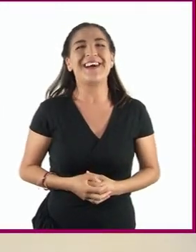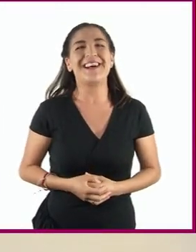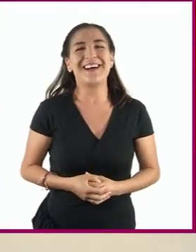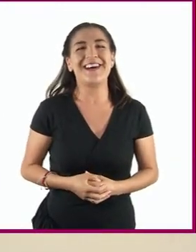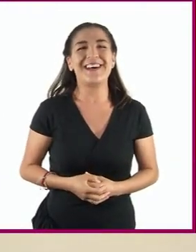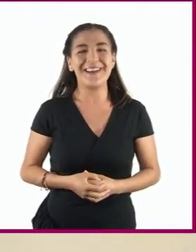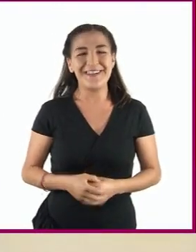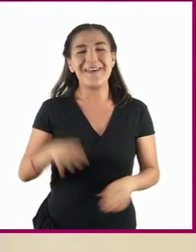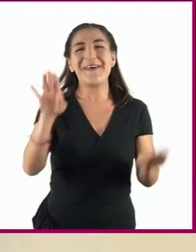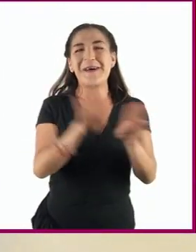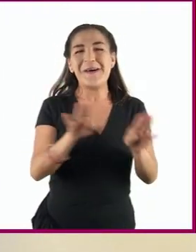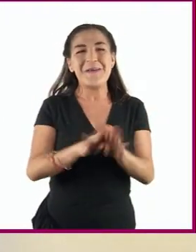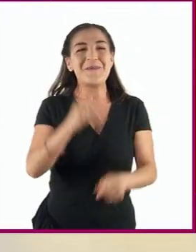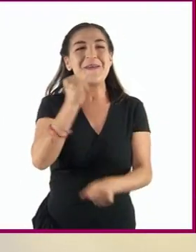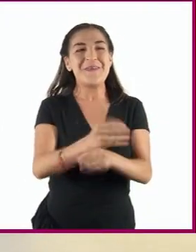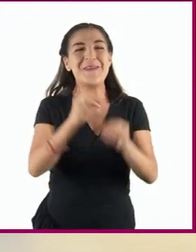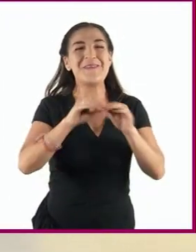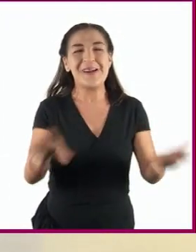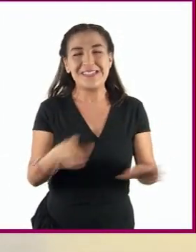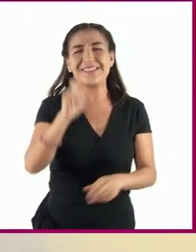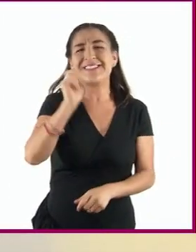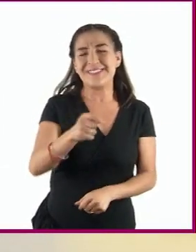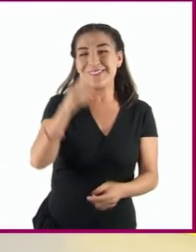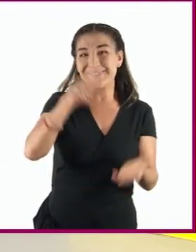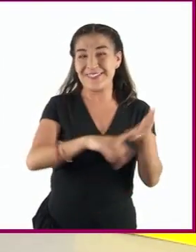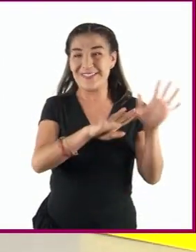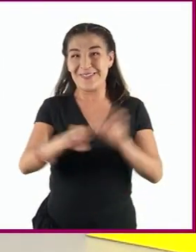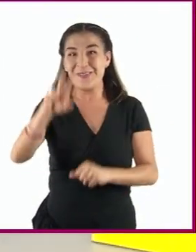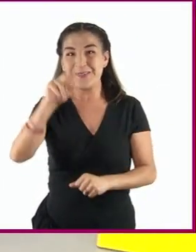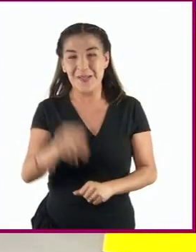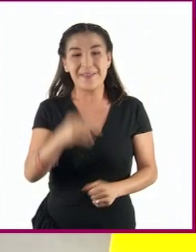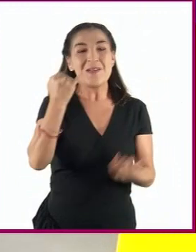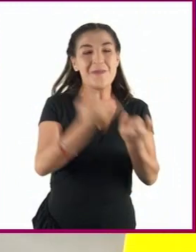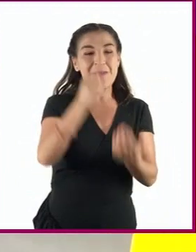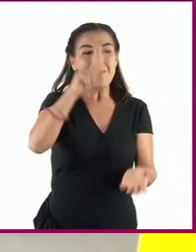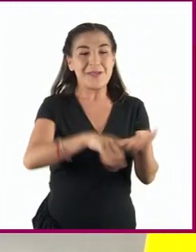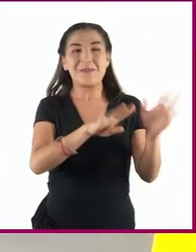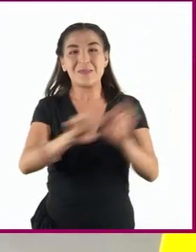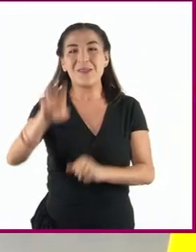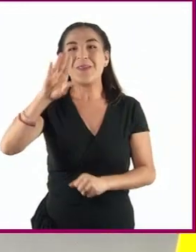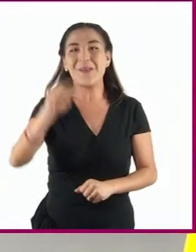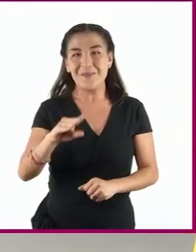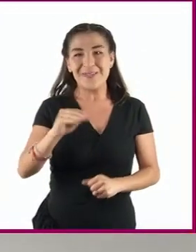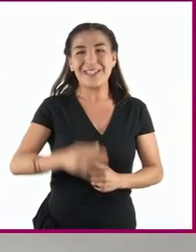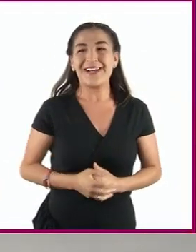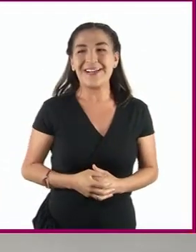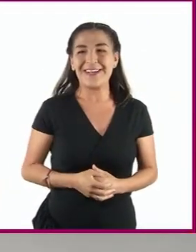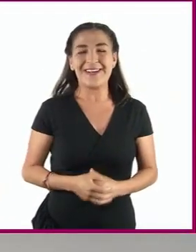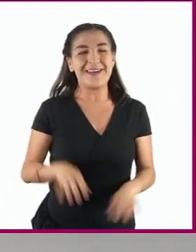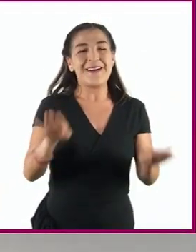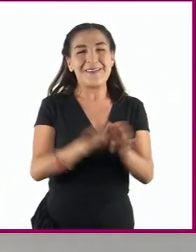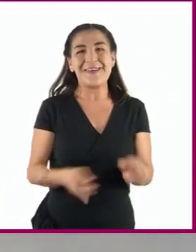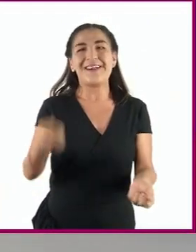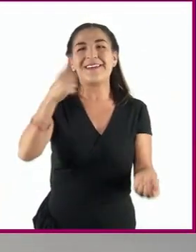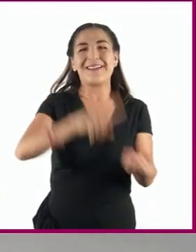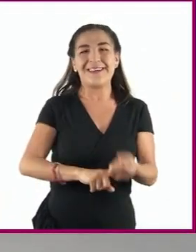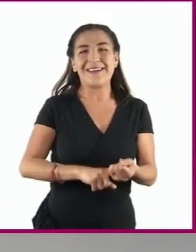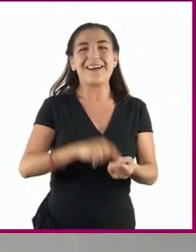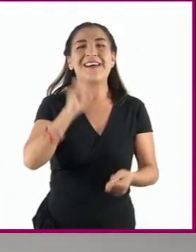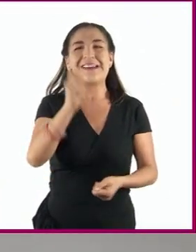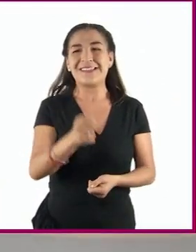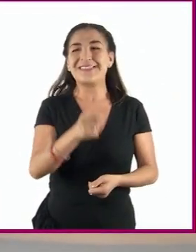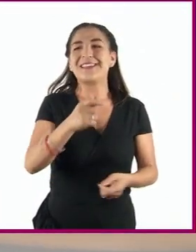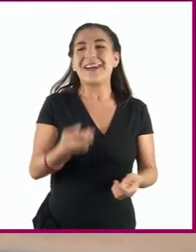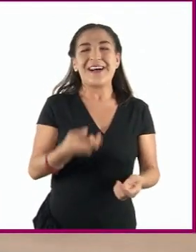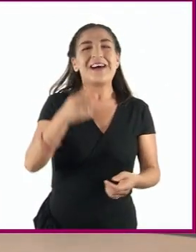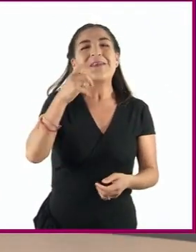Como dato curioso, durante los años 80 y 90, Guatemala, Nicaragua y El Salvador vivieron situaciones de